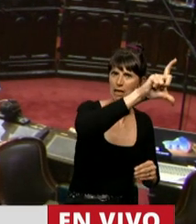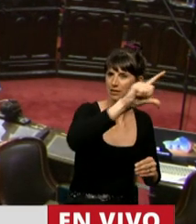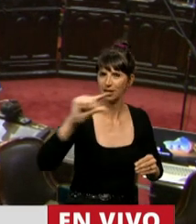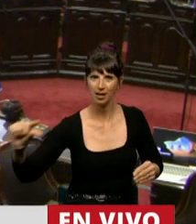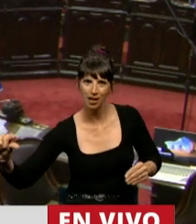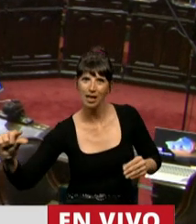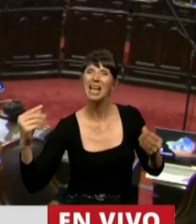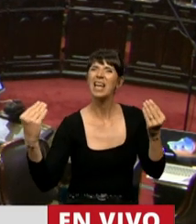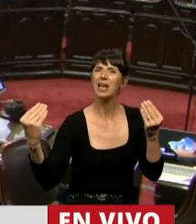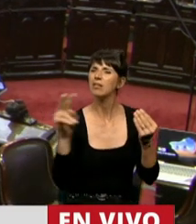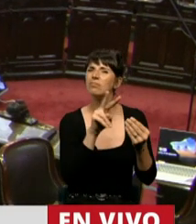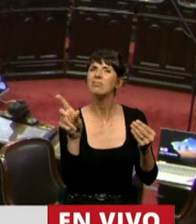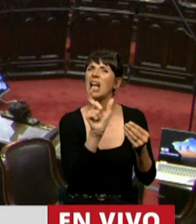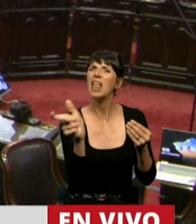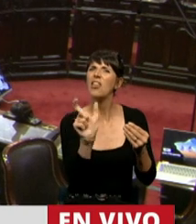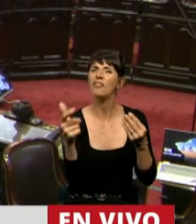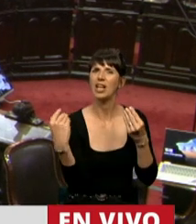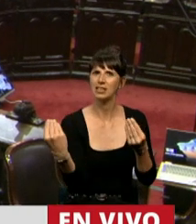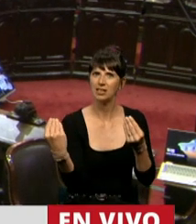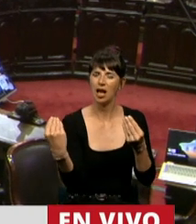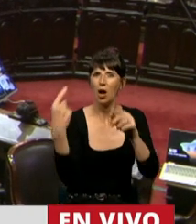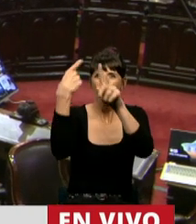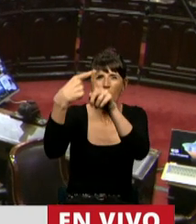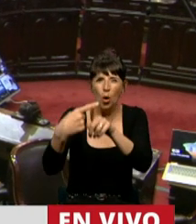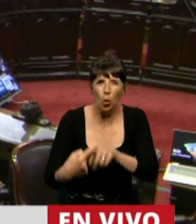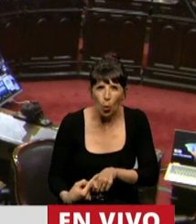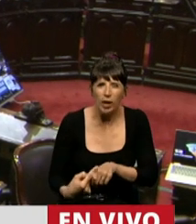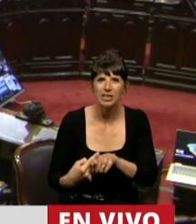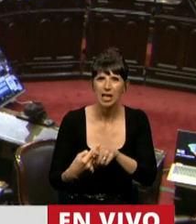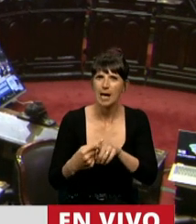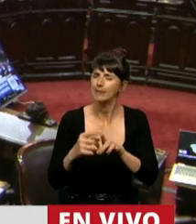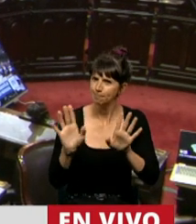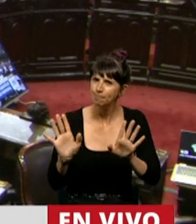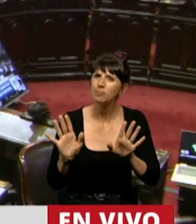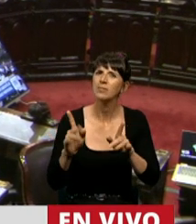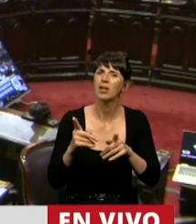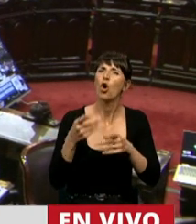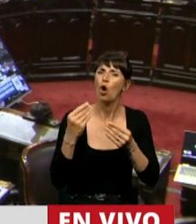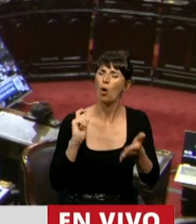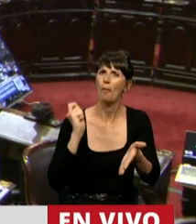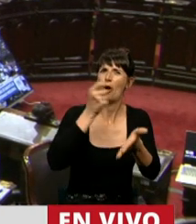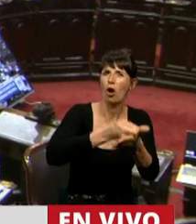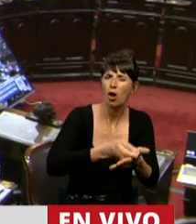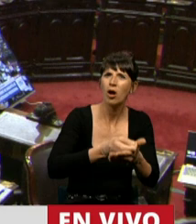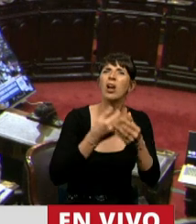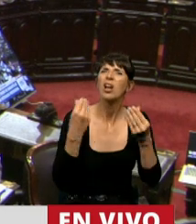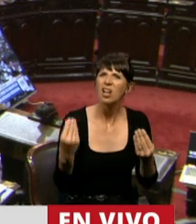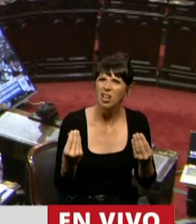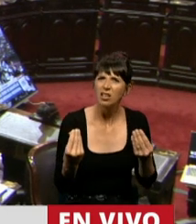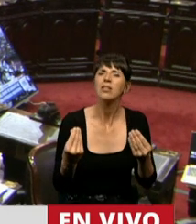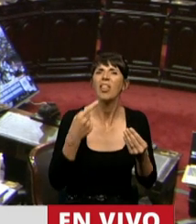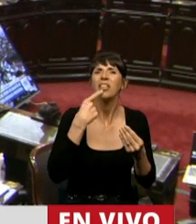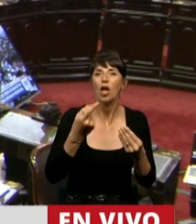el problema de fondo es que se subestimó el costo que implicaría financiarla y se planteó pagarla con recursos de